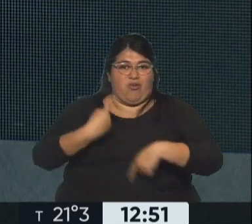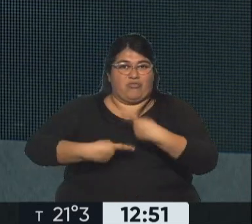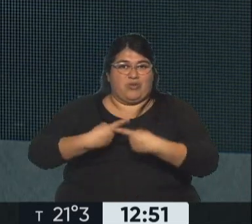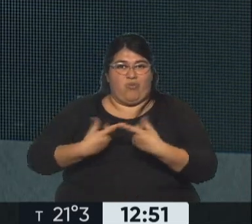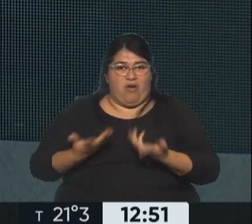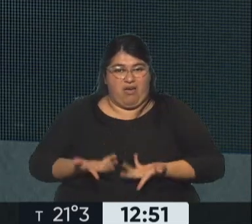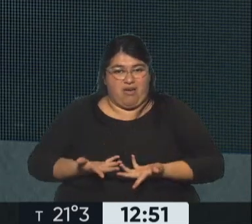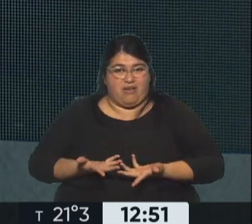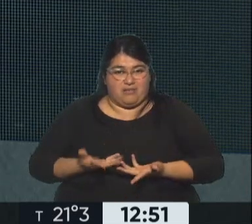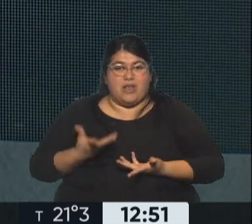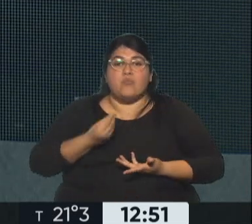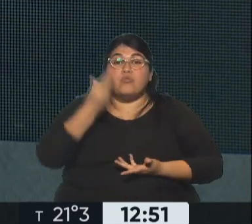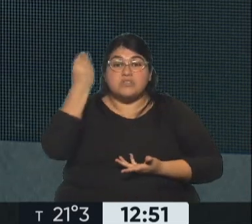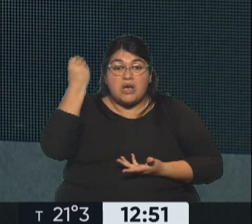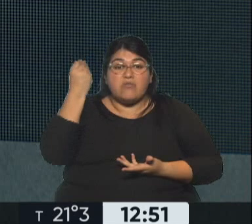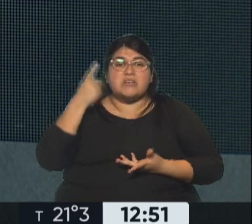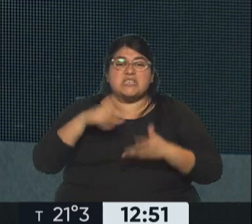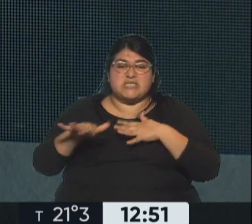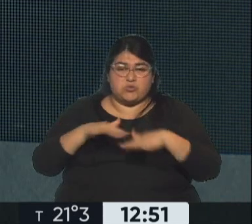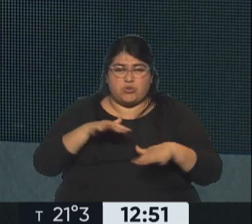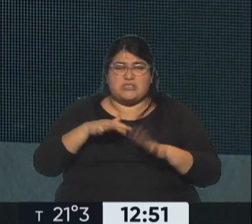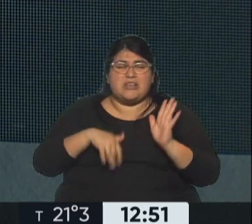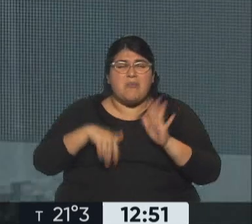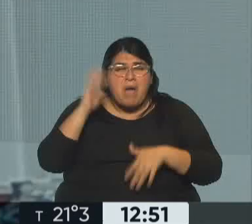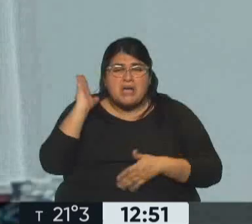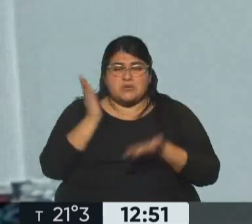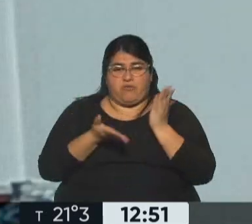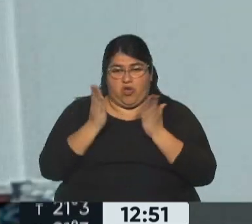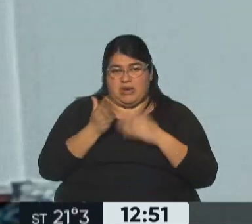subsistiendo. Y ocurren, en algunos casos, situaciones más que violentas que